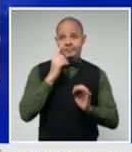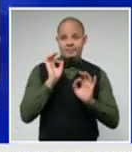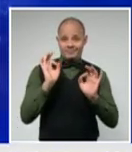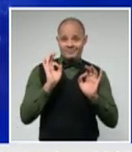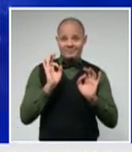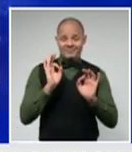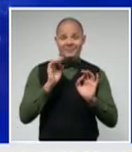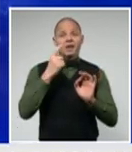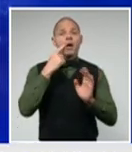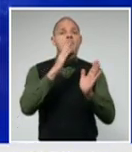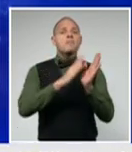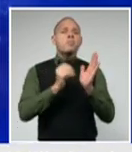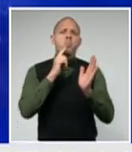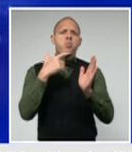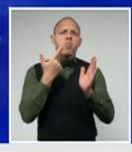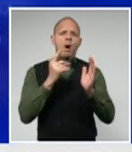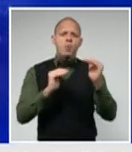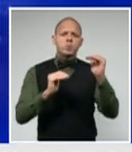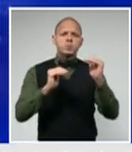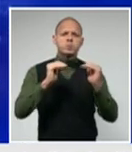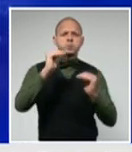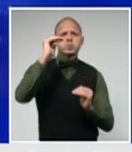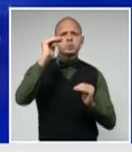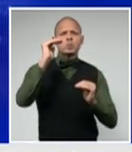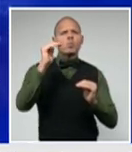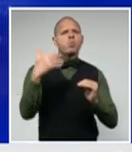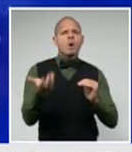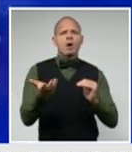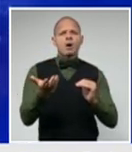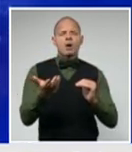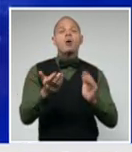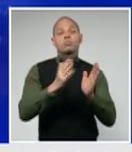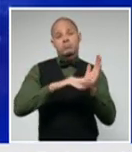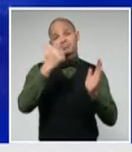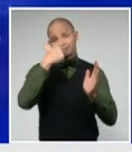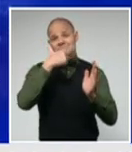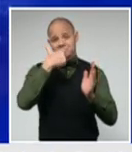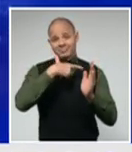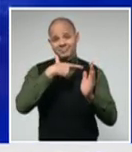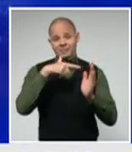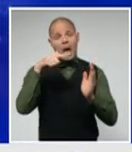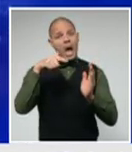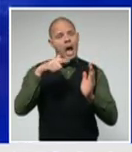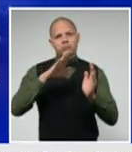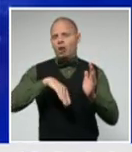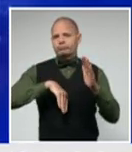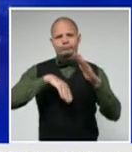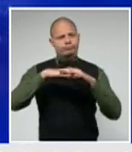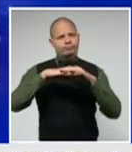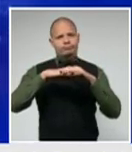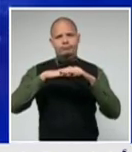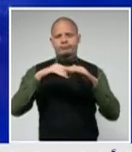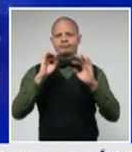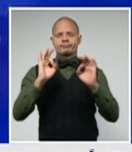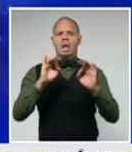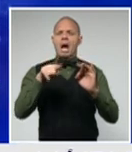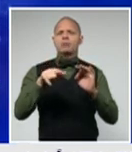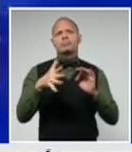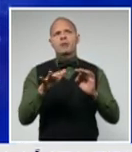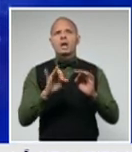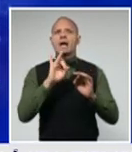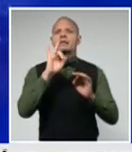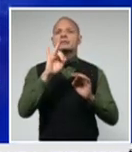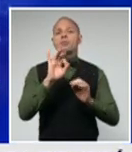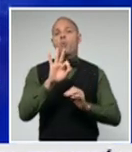mes que mayor número de pacientes activos fue el de abril, donde tuvimos 787,